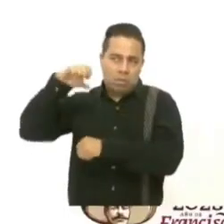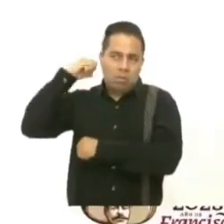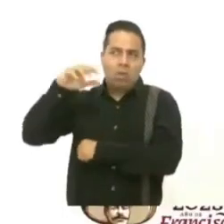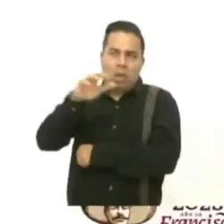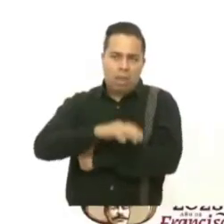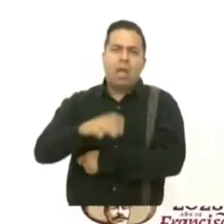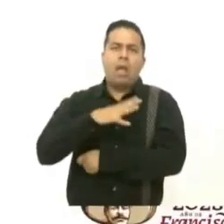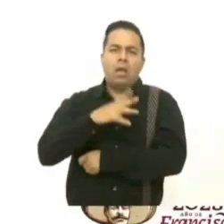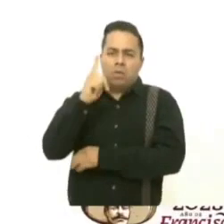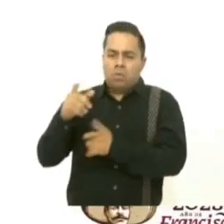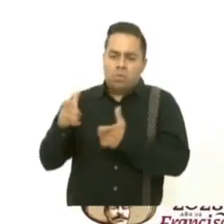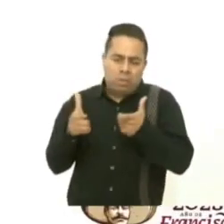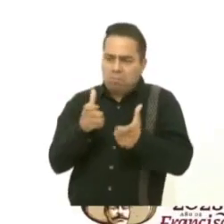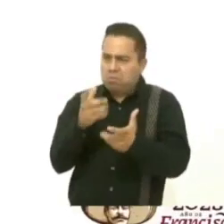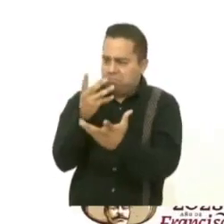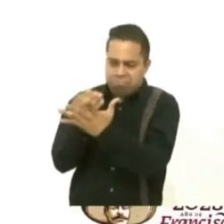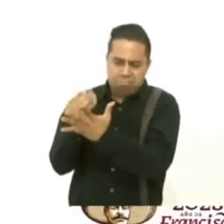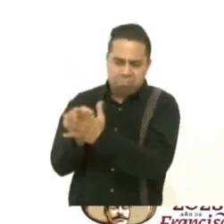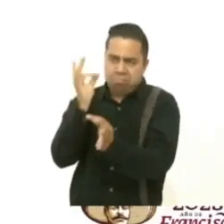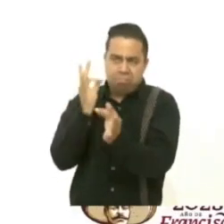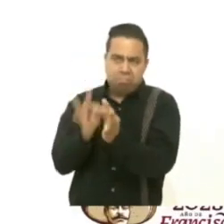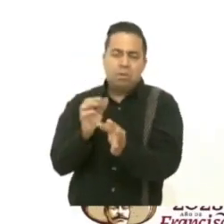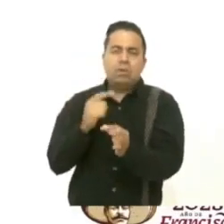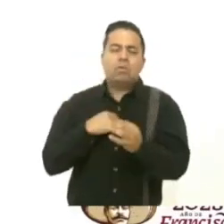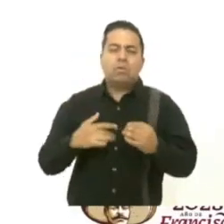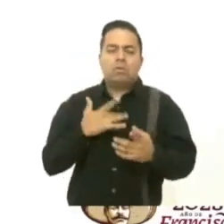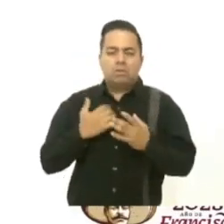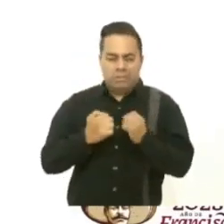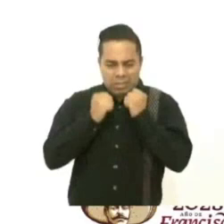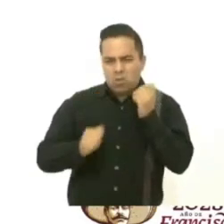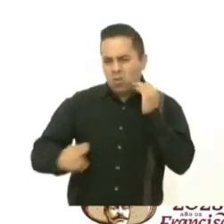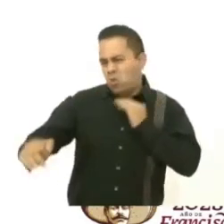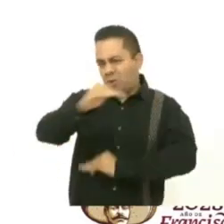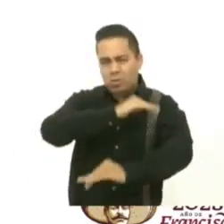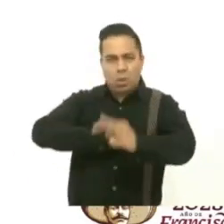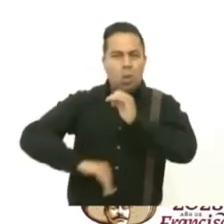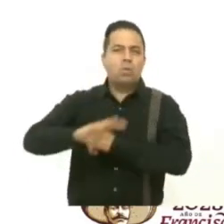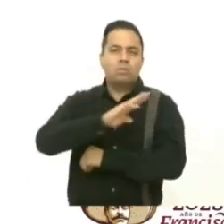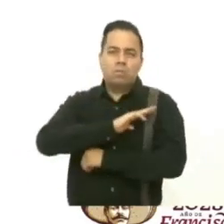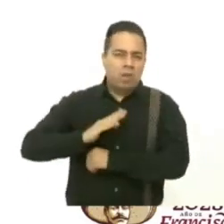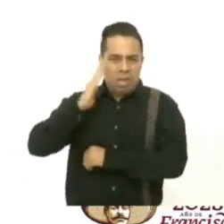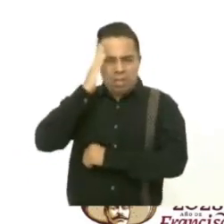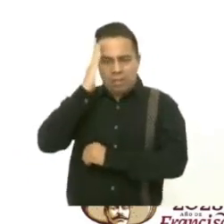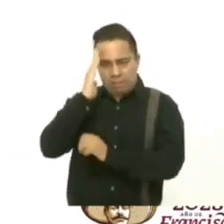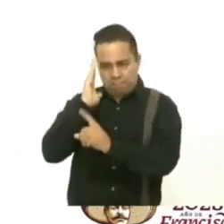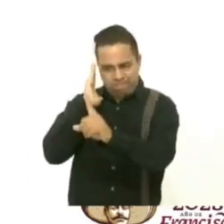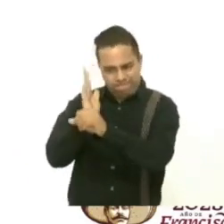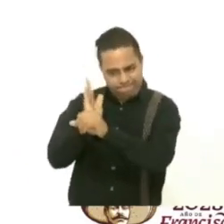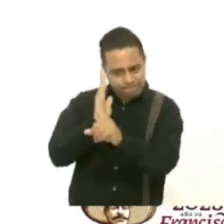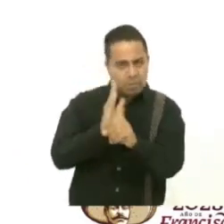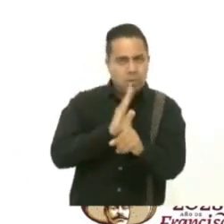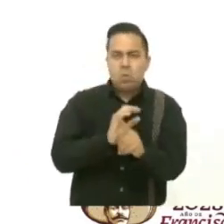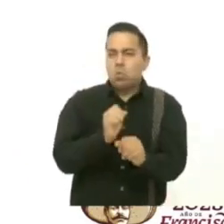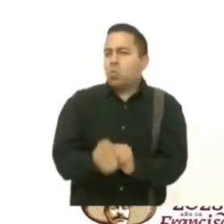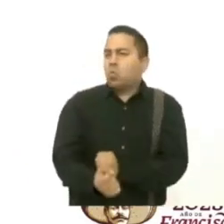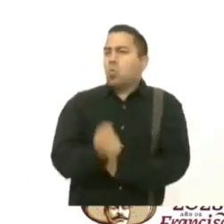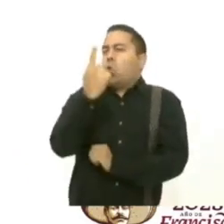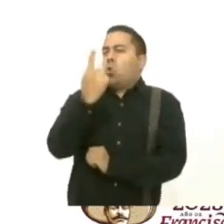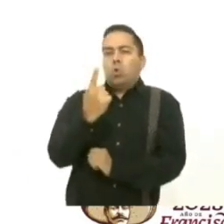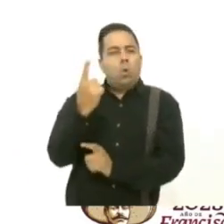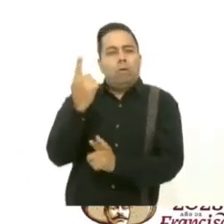un camino y estaremos garantizando que todas las cabeceras municipales cuenten al menos con un camino de